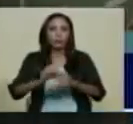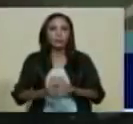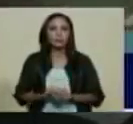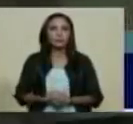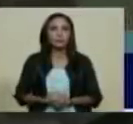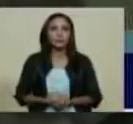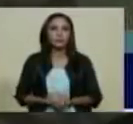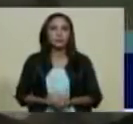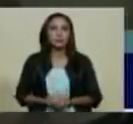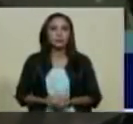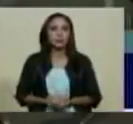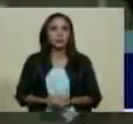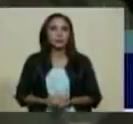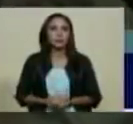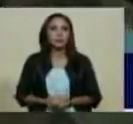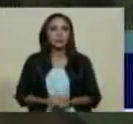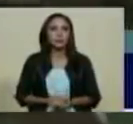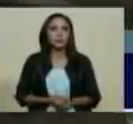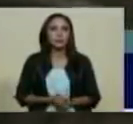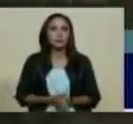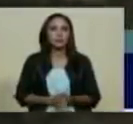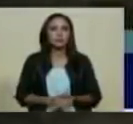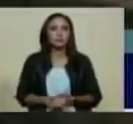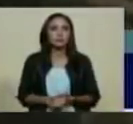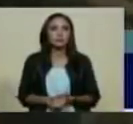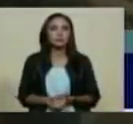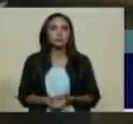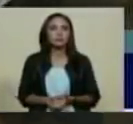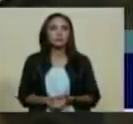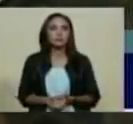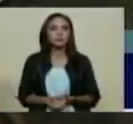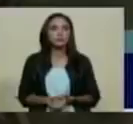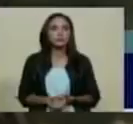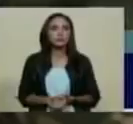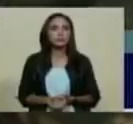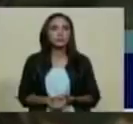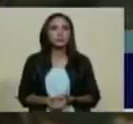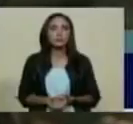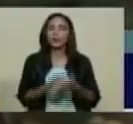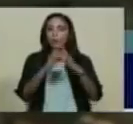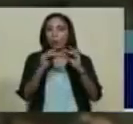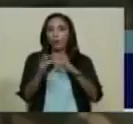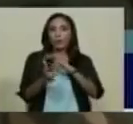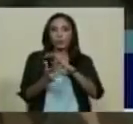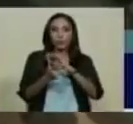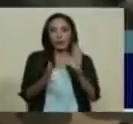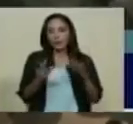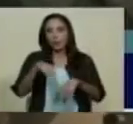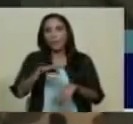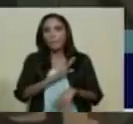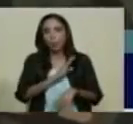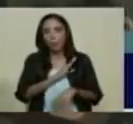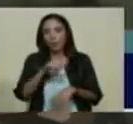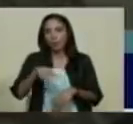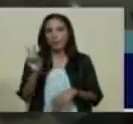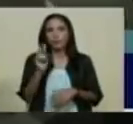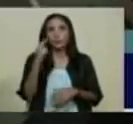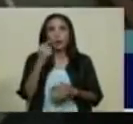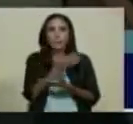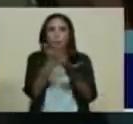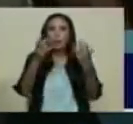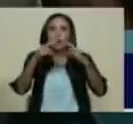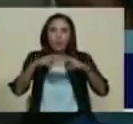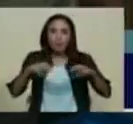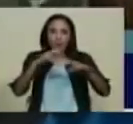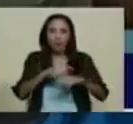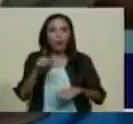un centro donde ya se desarrolla, presidente, tecnología propia. Nosotros aquí, los muchachos, nuestros investigadores,